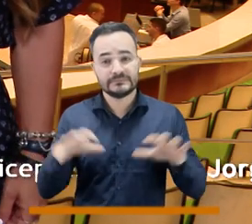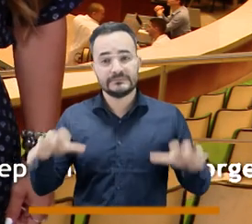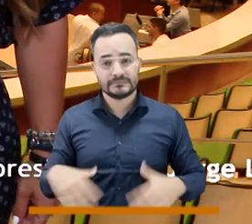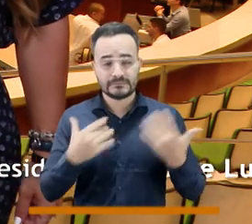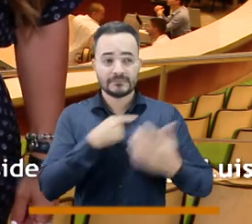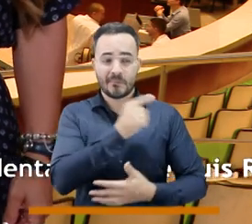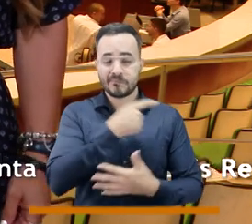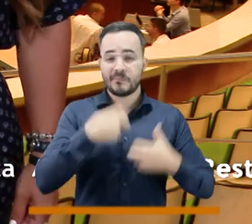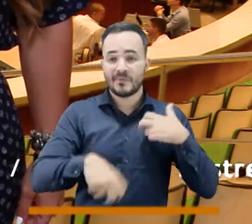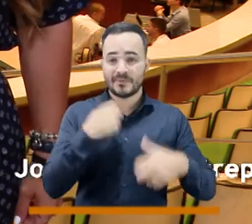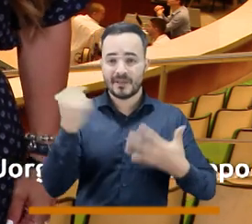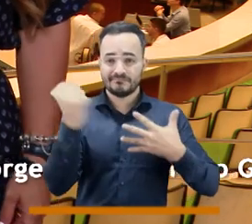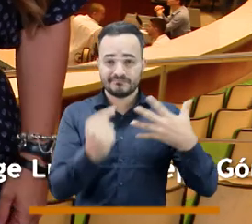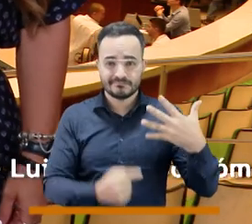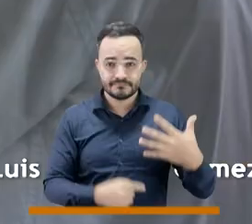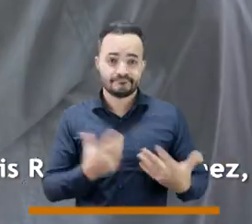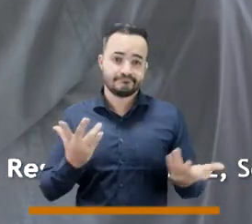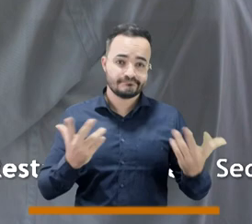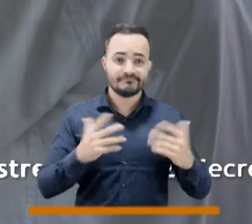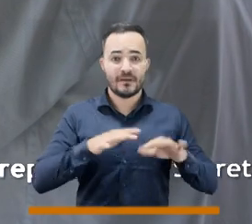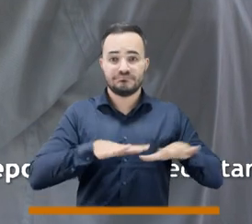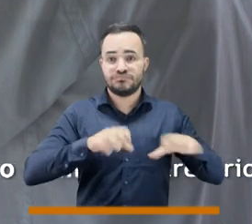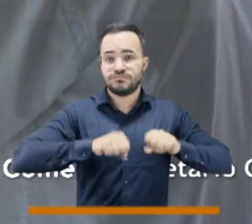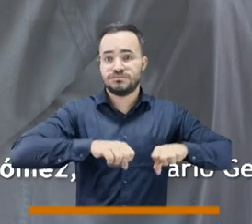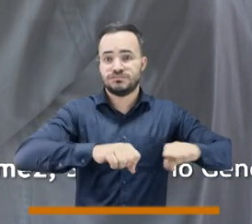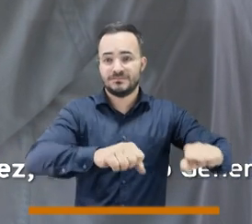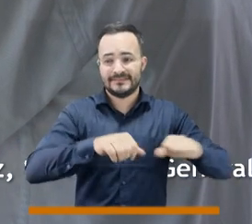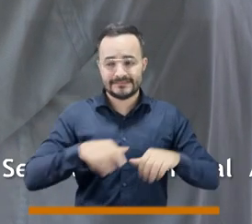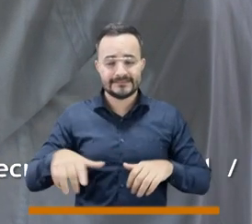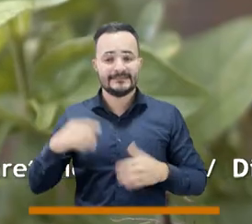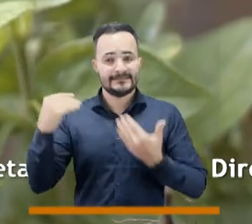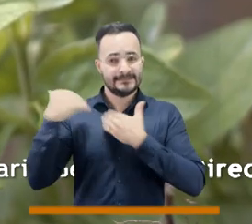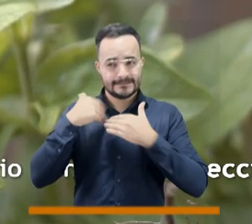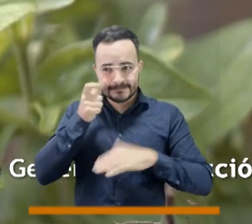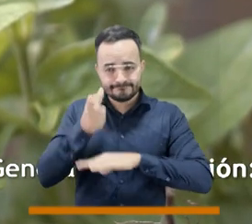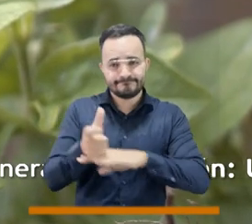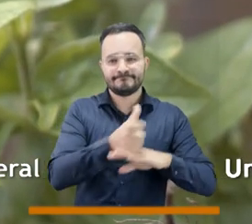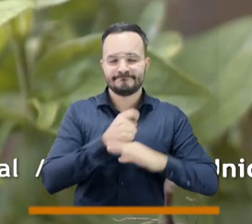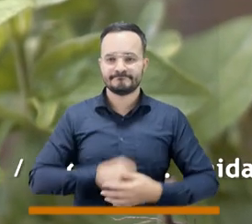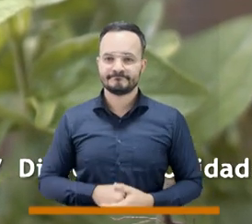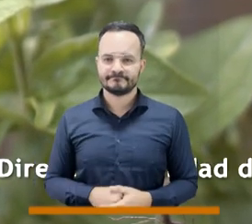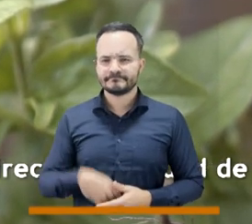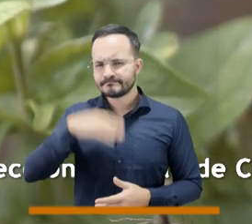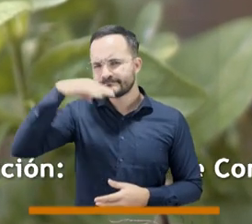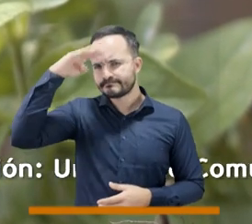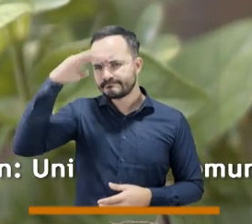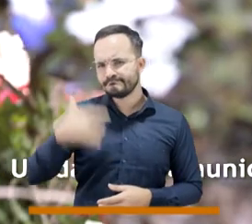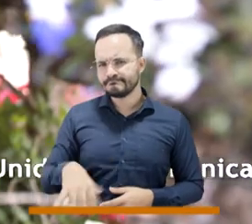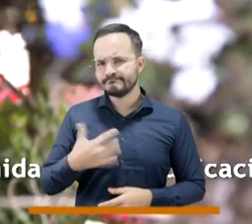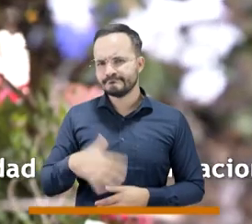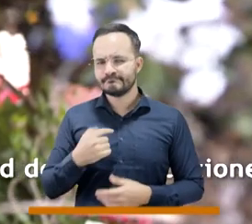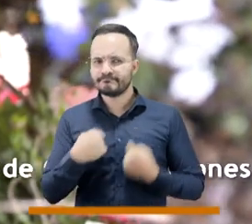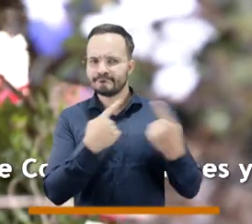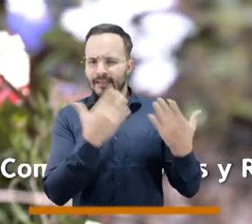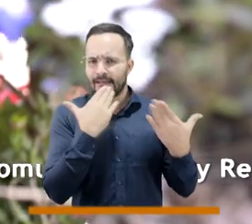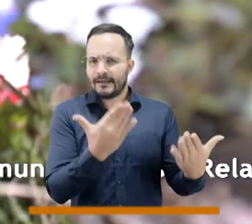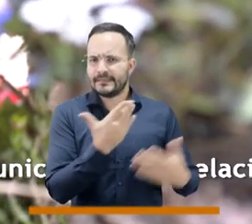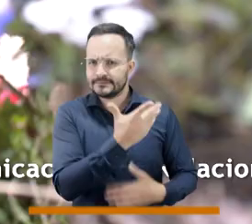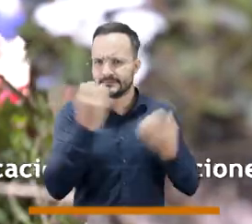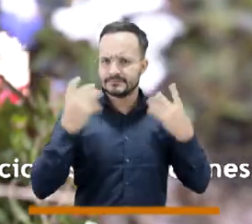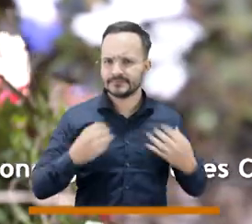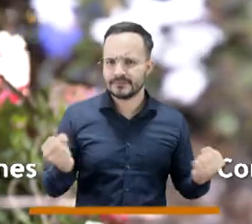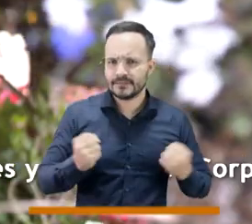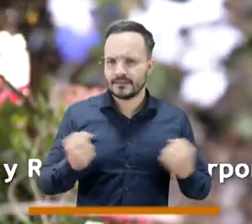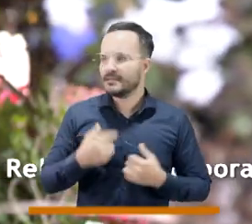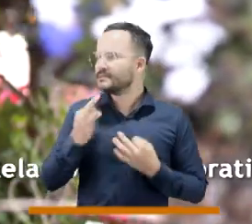por la ocupación de este territorio. Medellín le debe mucho a Santa Elena por la alegría de estas fiestas bellas y coloridas